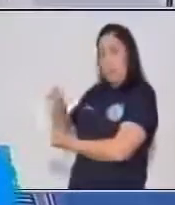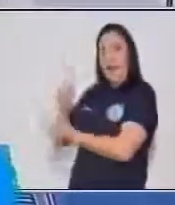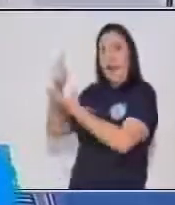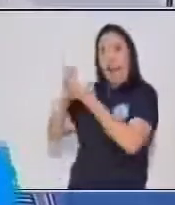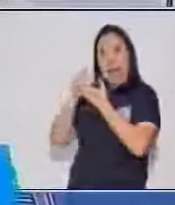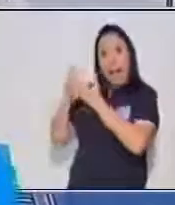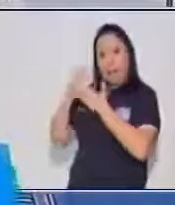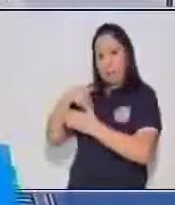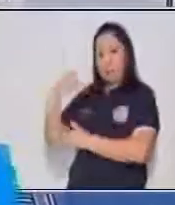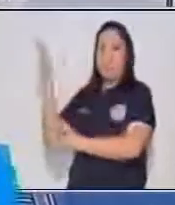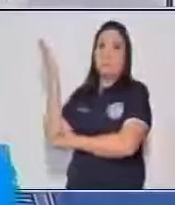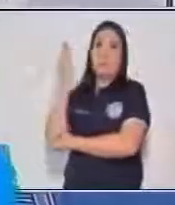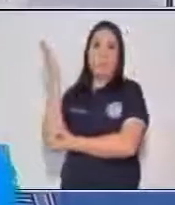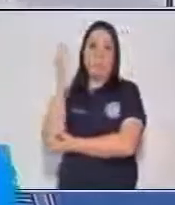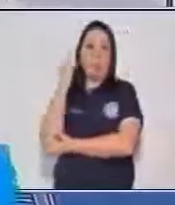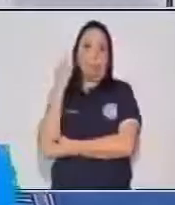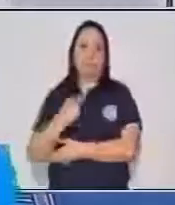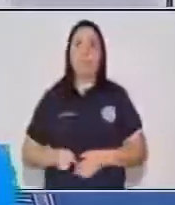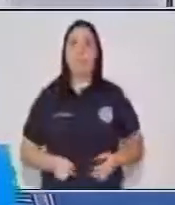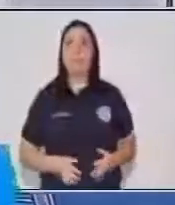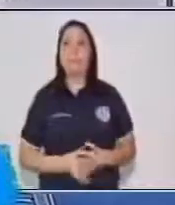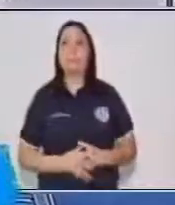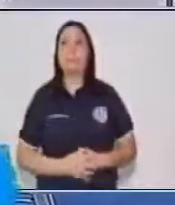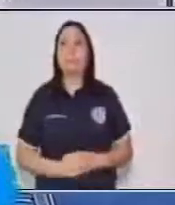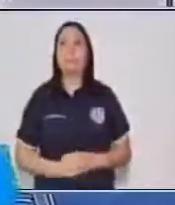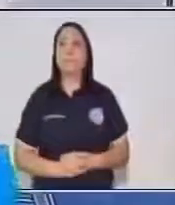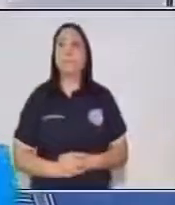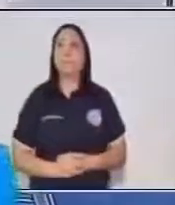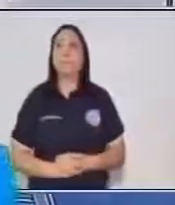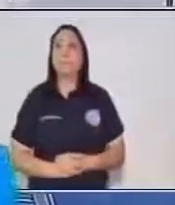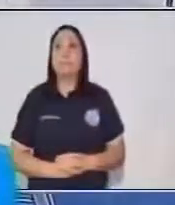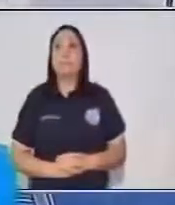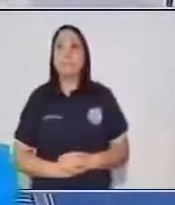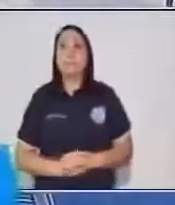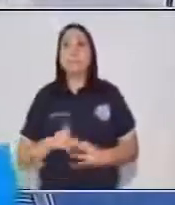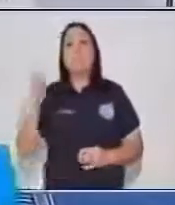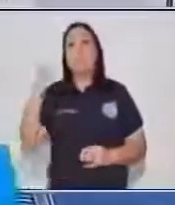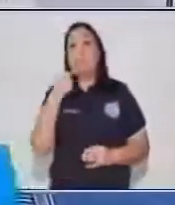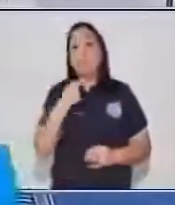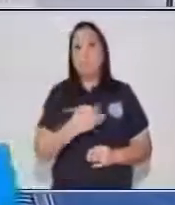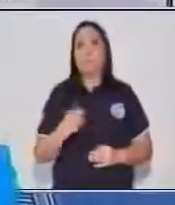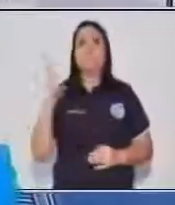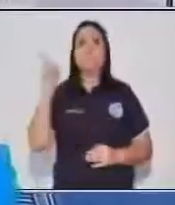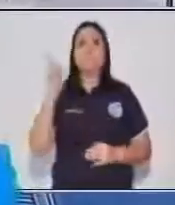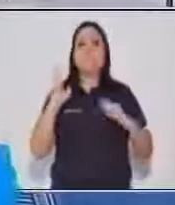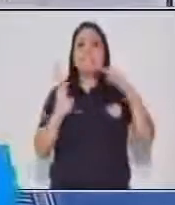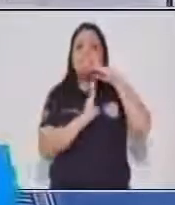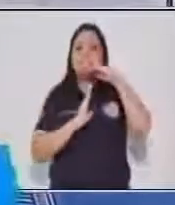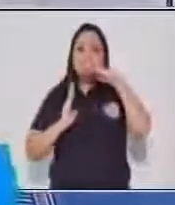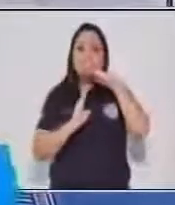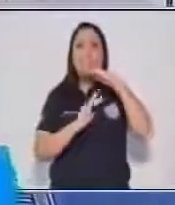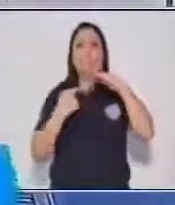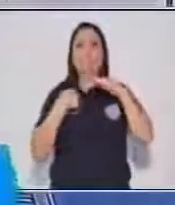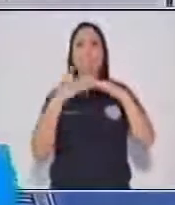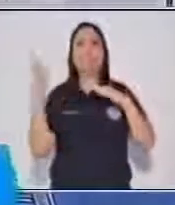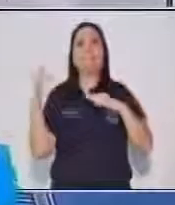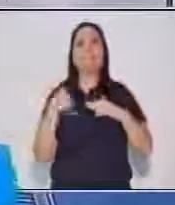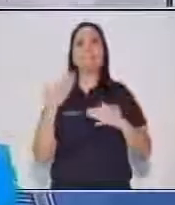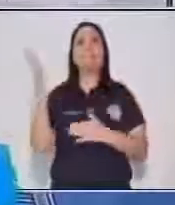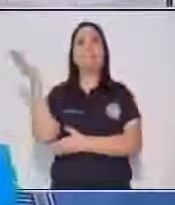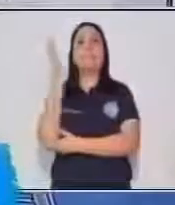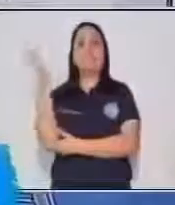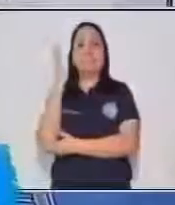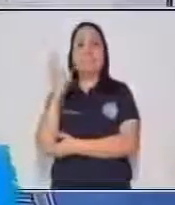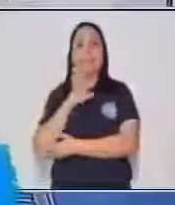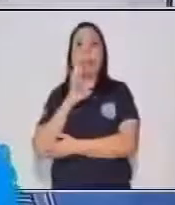este momento de tu participación. Como es base de un texto, o como la base de la exposición